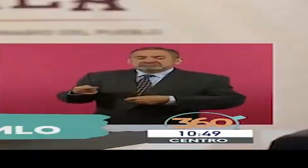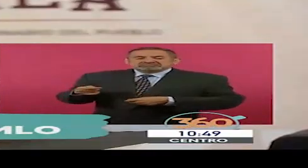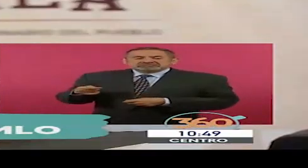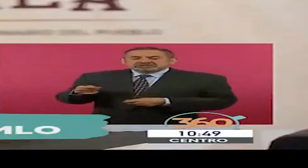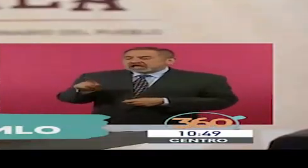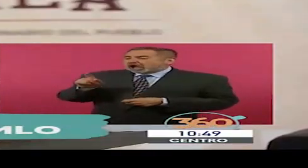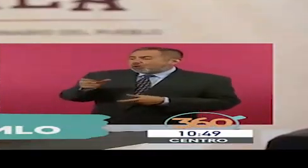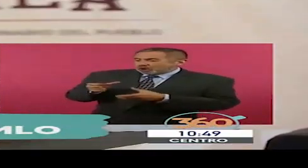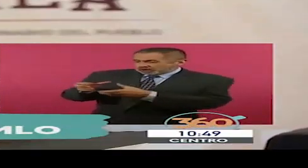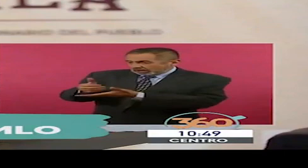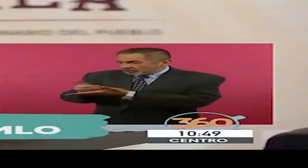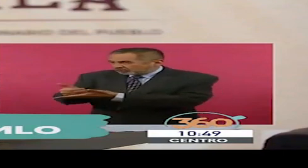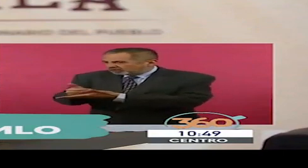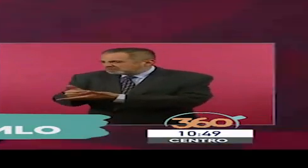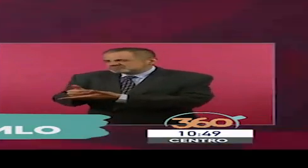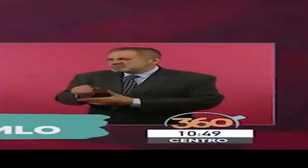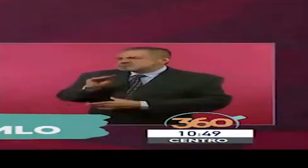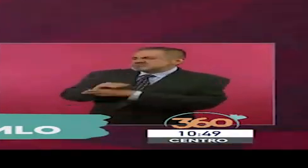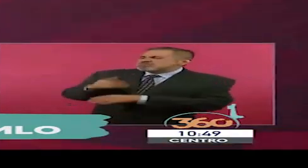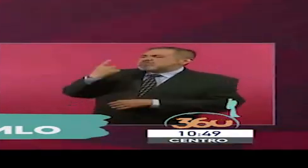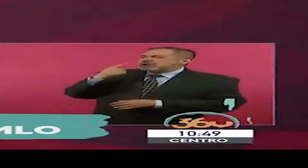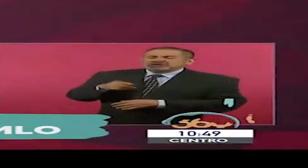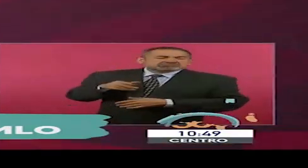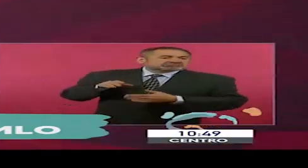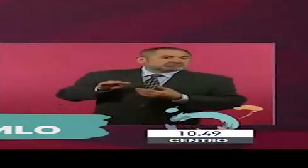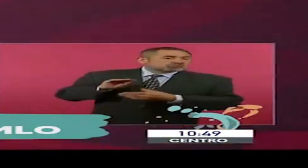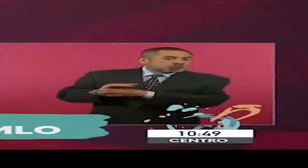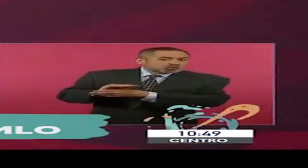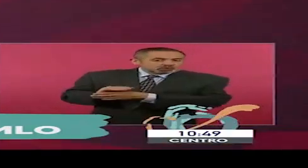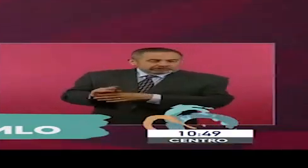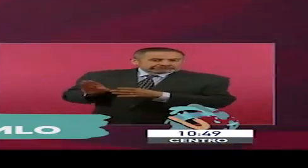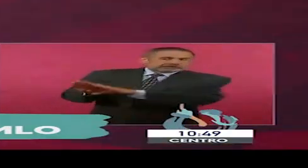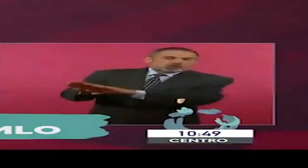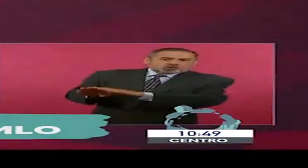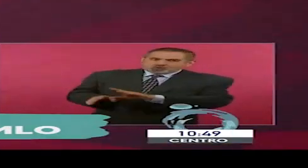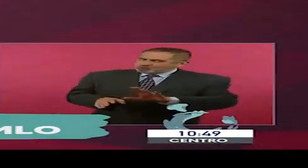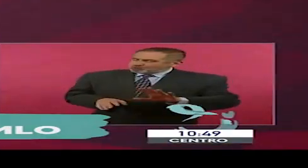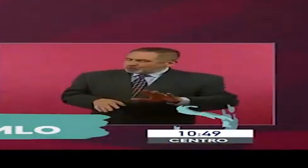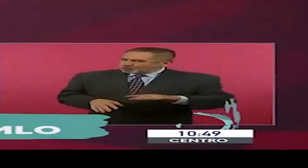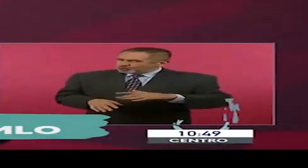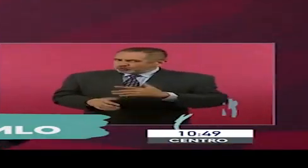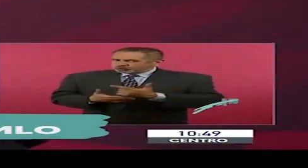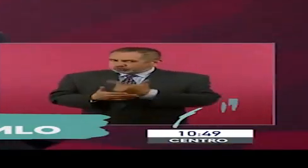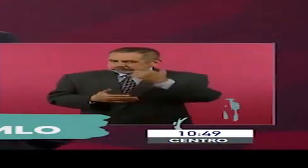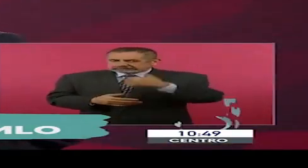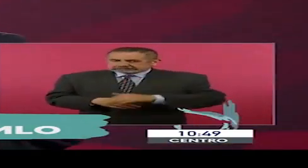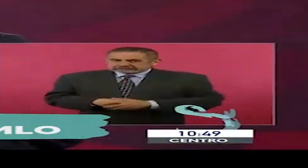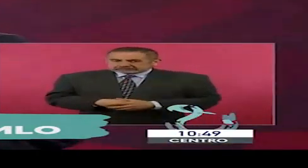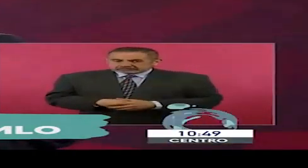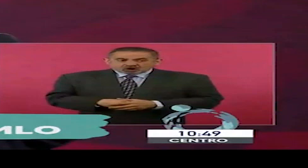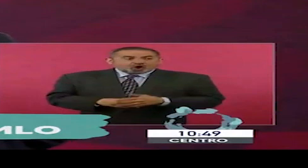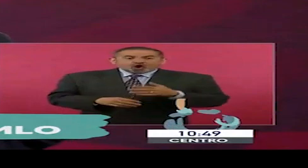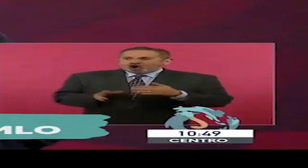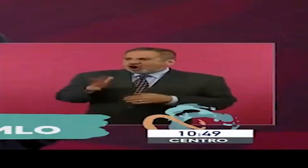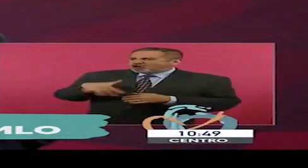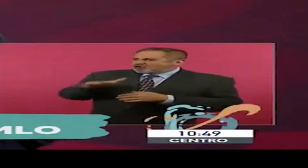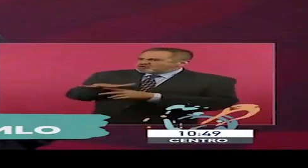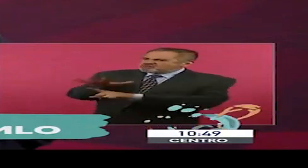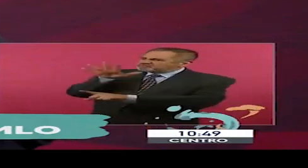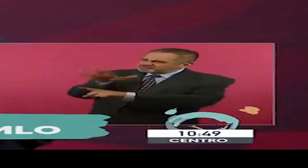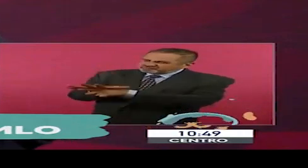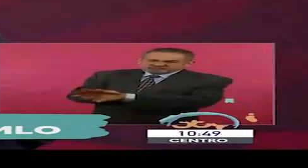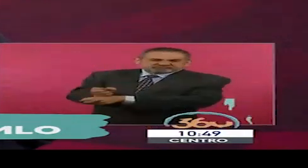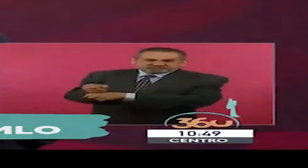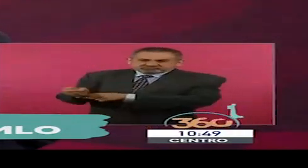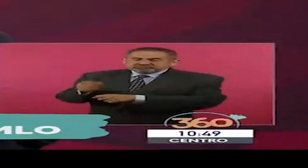de agua a migrantes y que incluso se les persiga